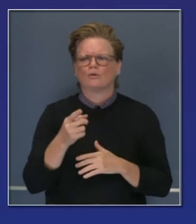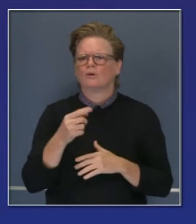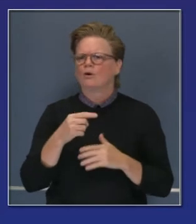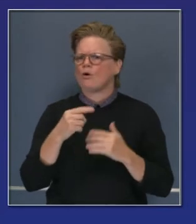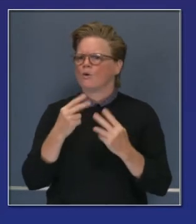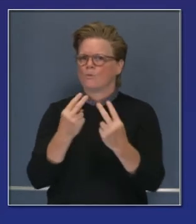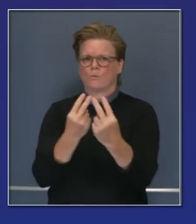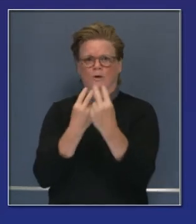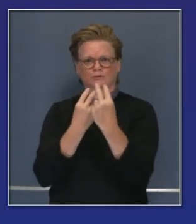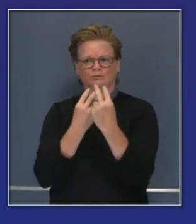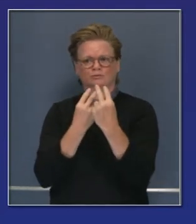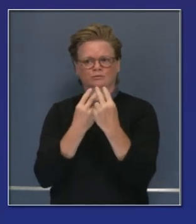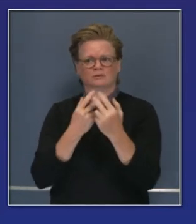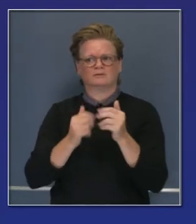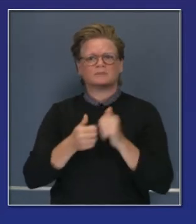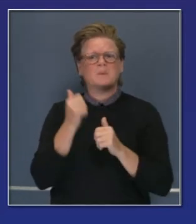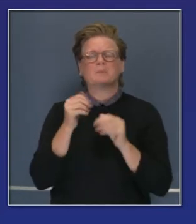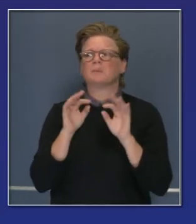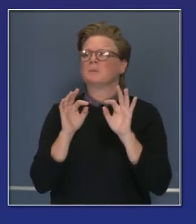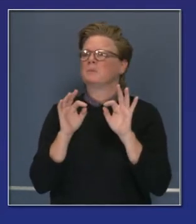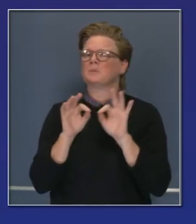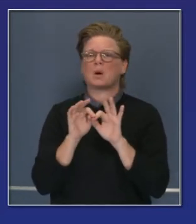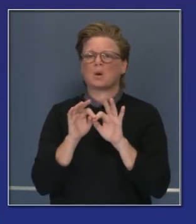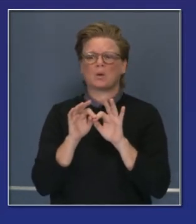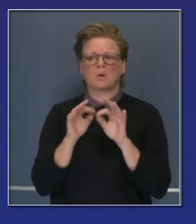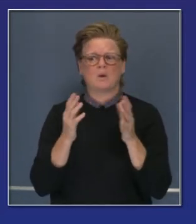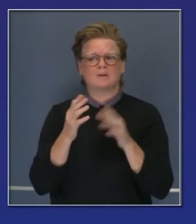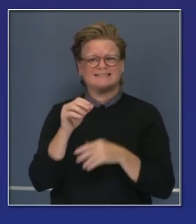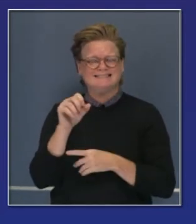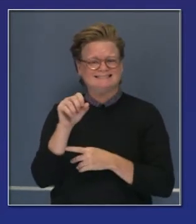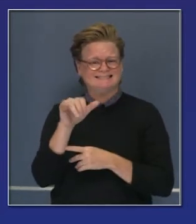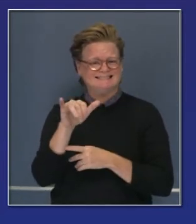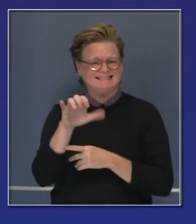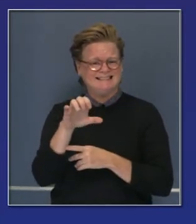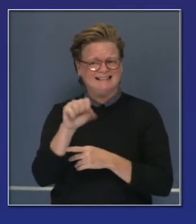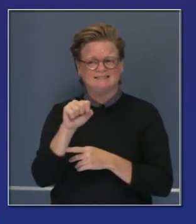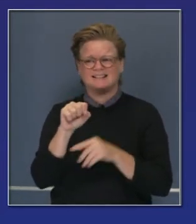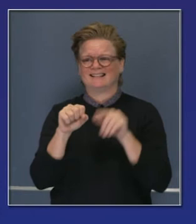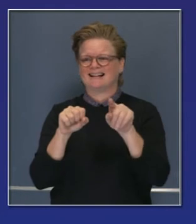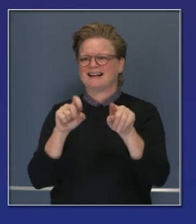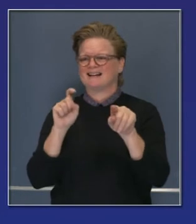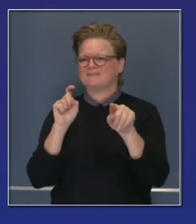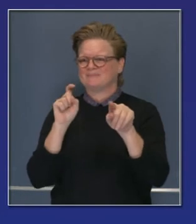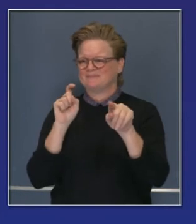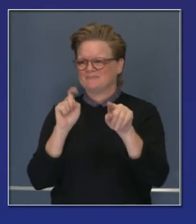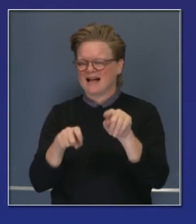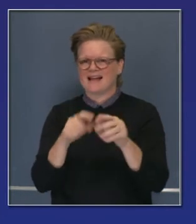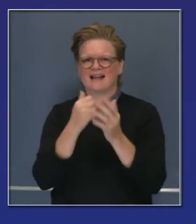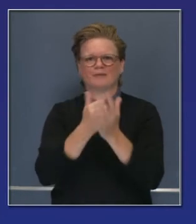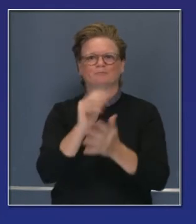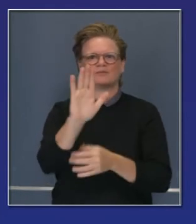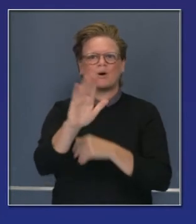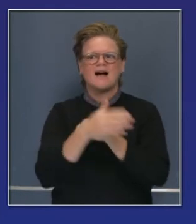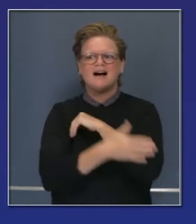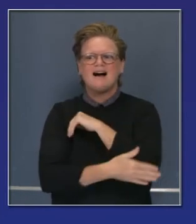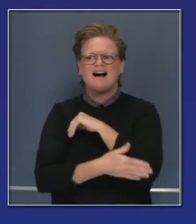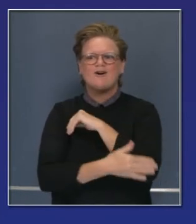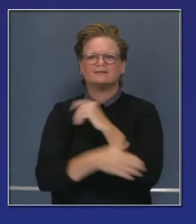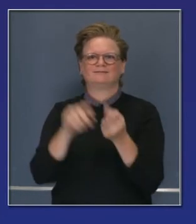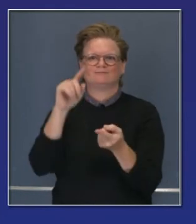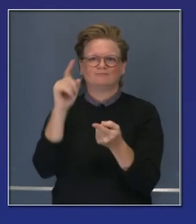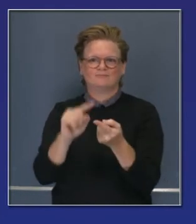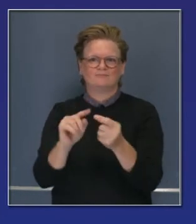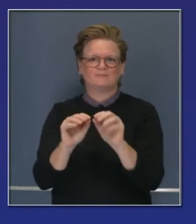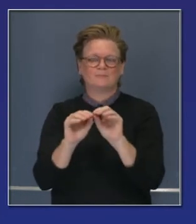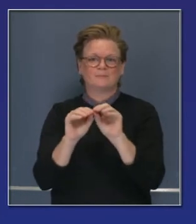que capten de esta presentación, que son las más impactantes e importantes, es de bajar el índice de positividad y el índice de